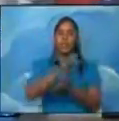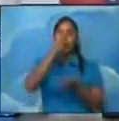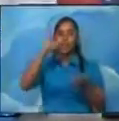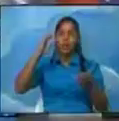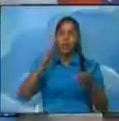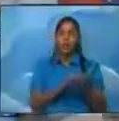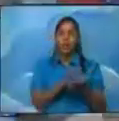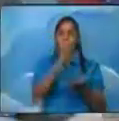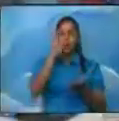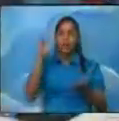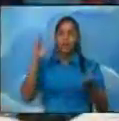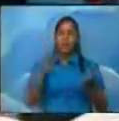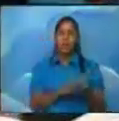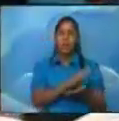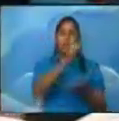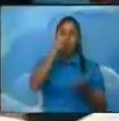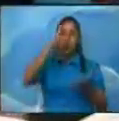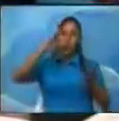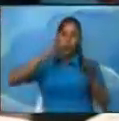gloria a Dios, gloria a Dios,